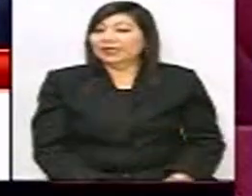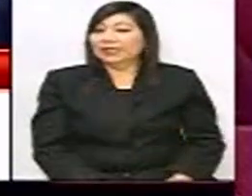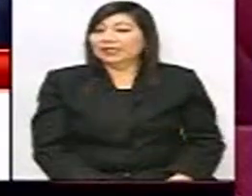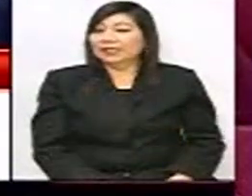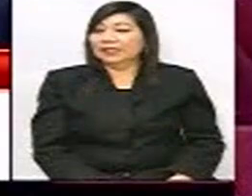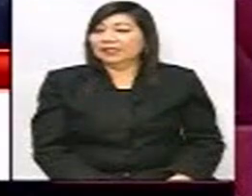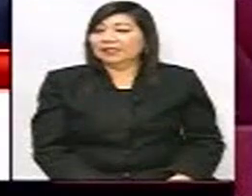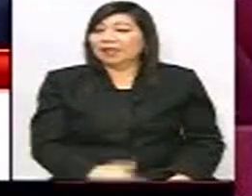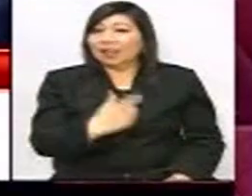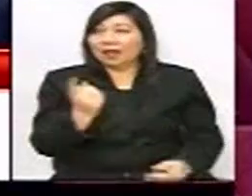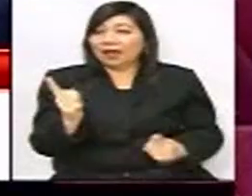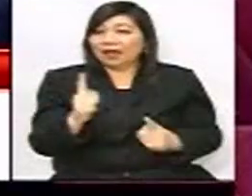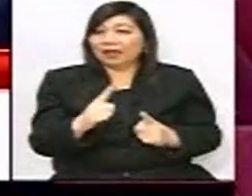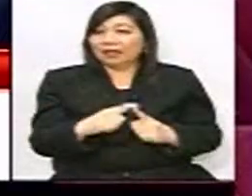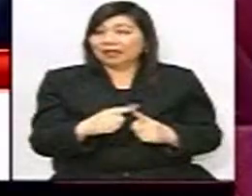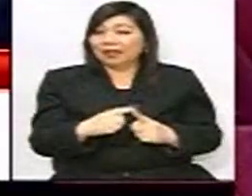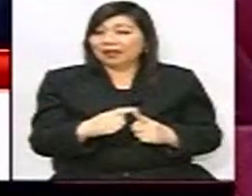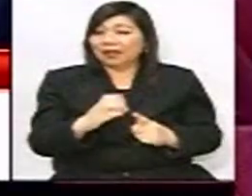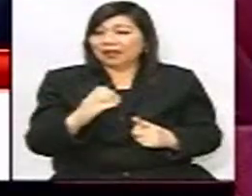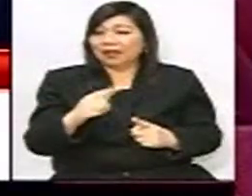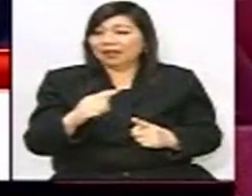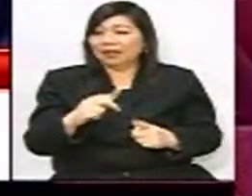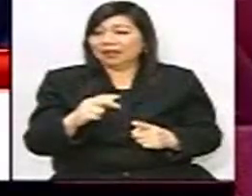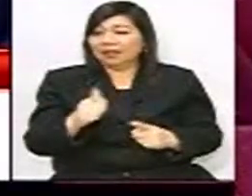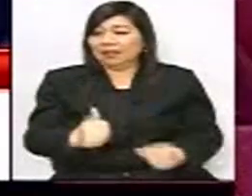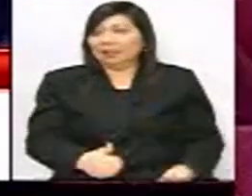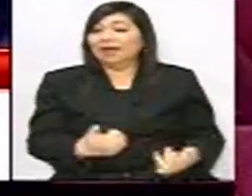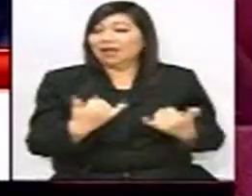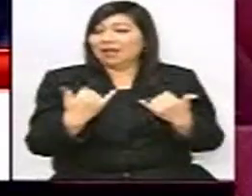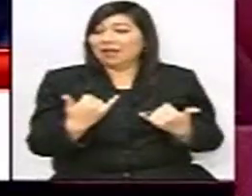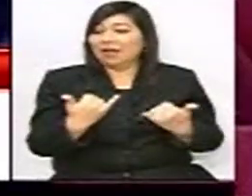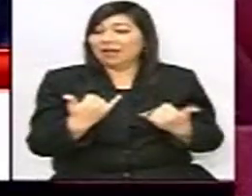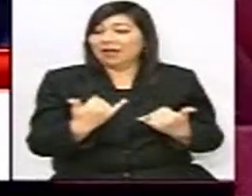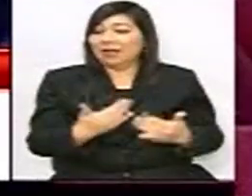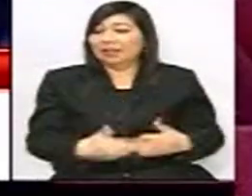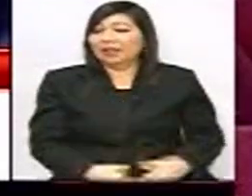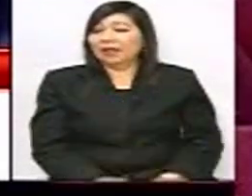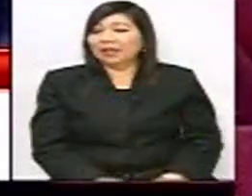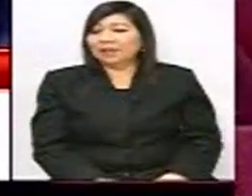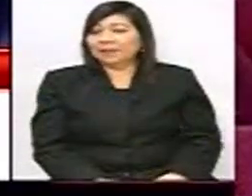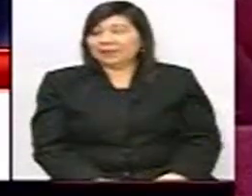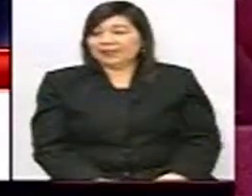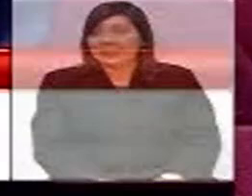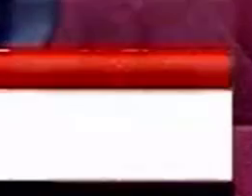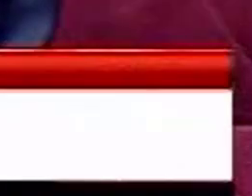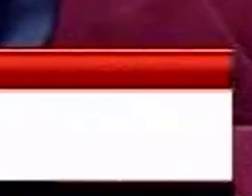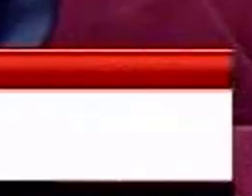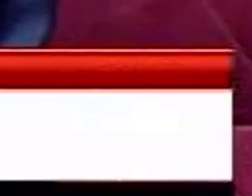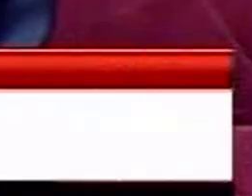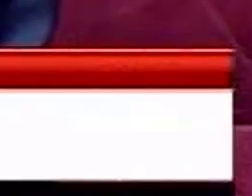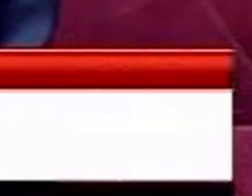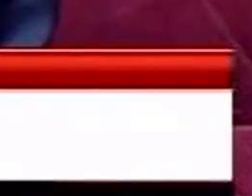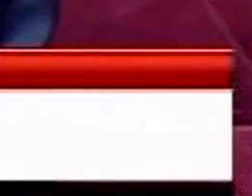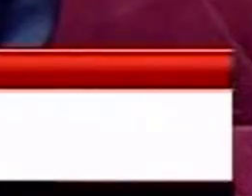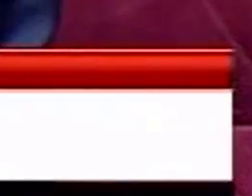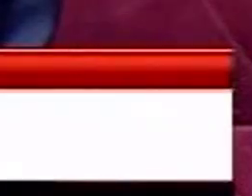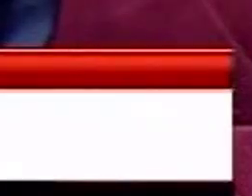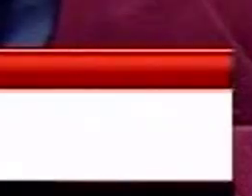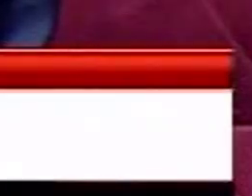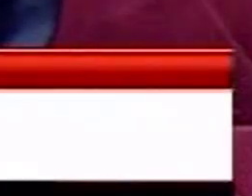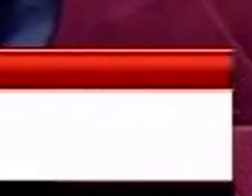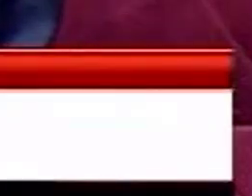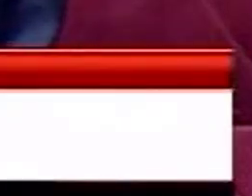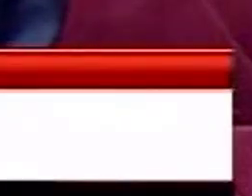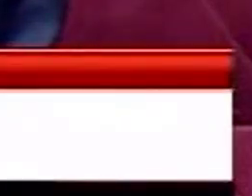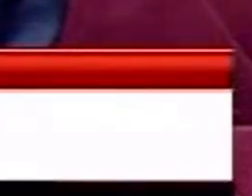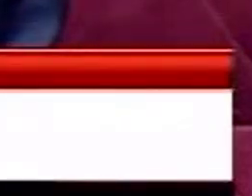del túnel de la Línea María hacia la zona de Caquetá-Zarumilla. En este momento nosotros nos encontramos en pleno proceso de recepción de obras. No han sido culminados todavía